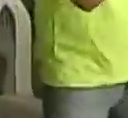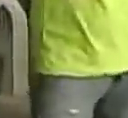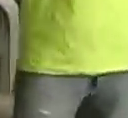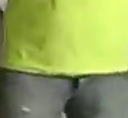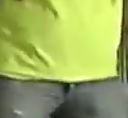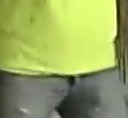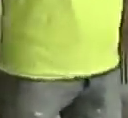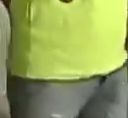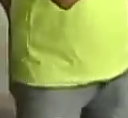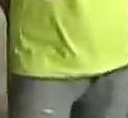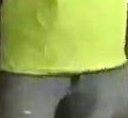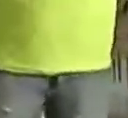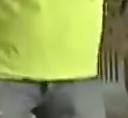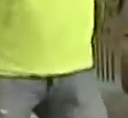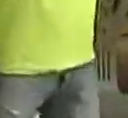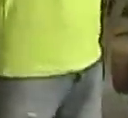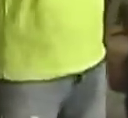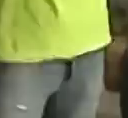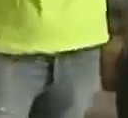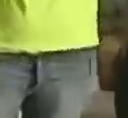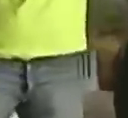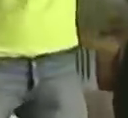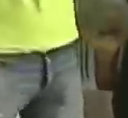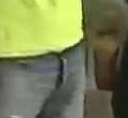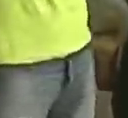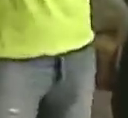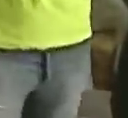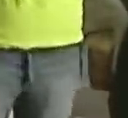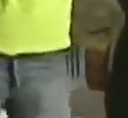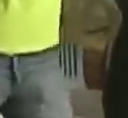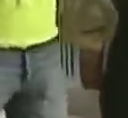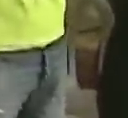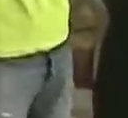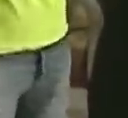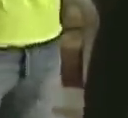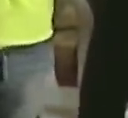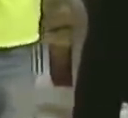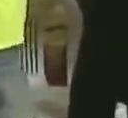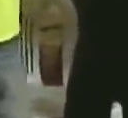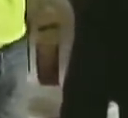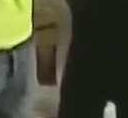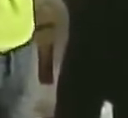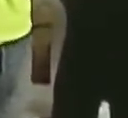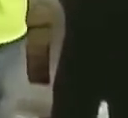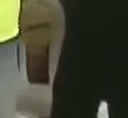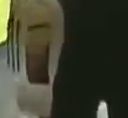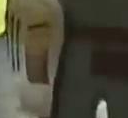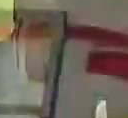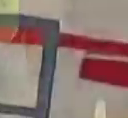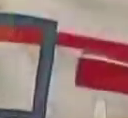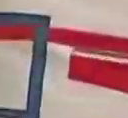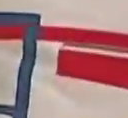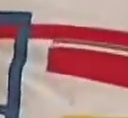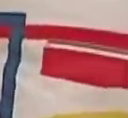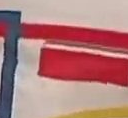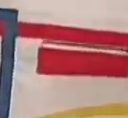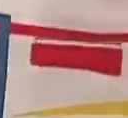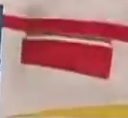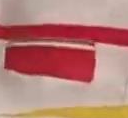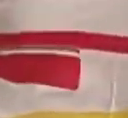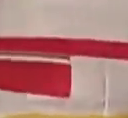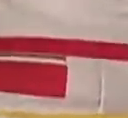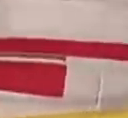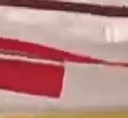del presidente constitucional Nicolás Maduro, quien pidió que todos los locales de la Gran Misión Vivienda Venezuela estén en manos de los jóvenes